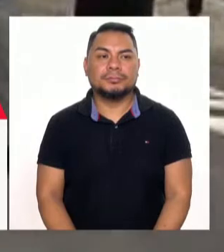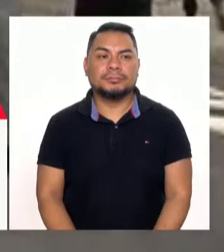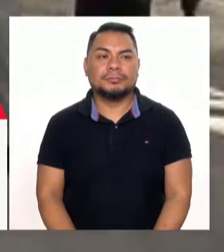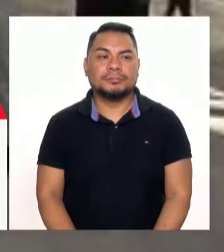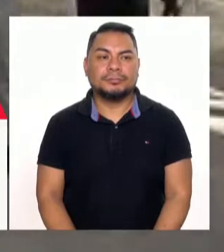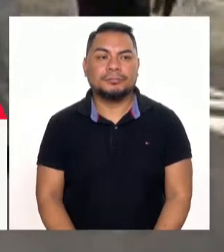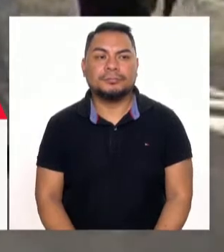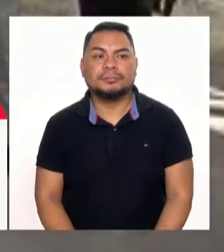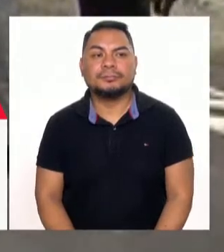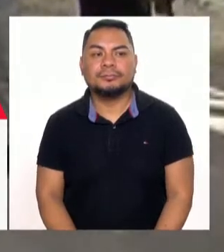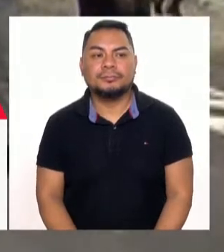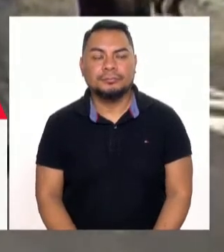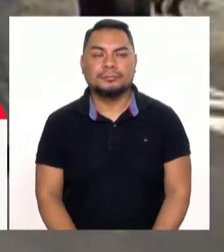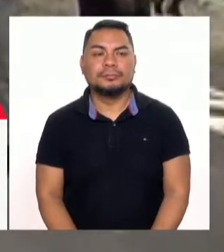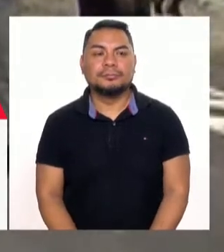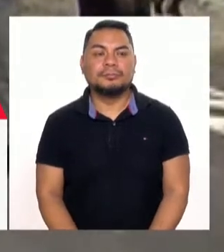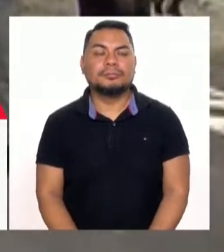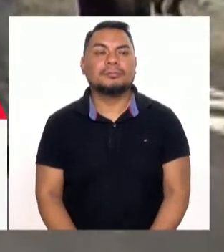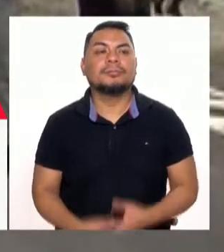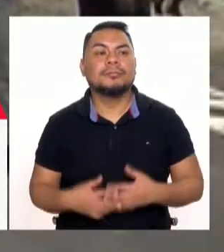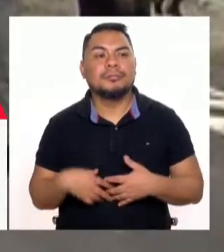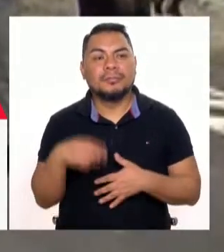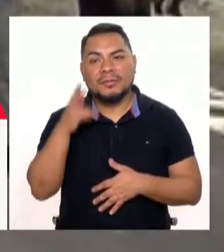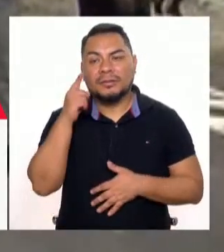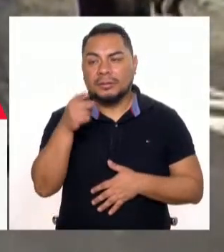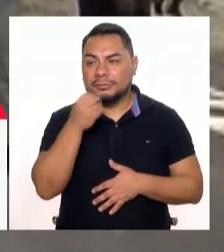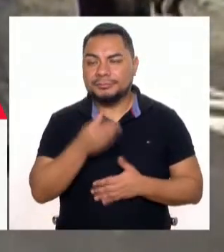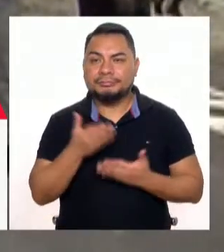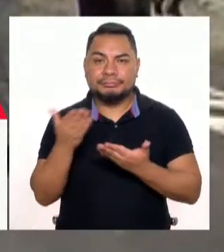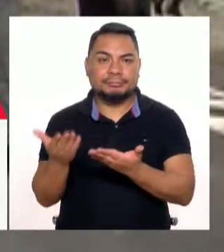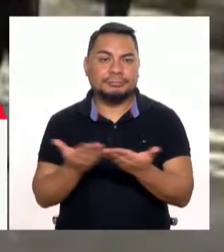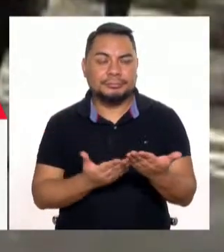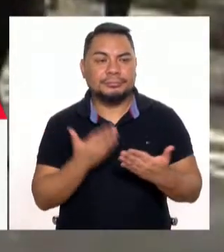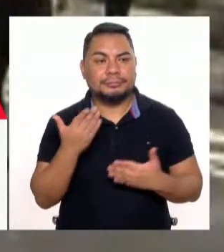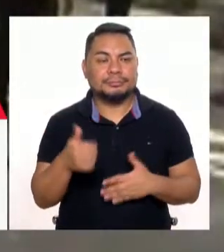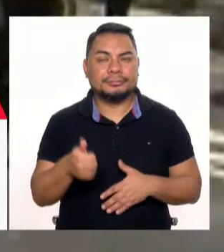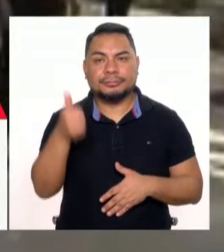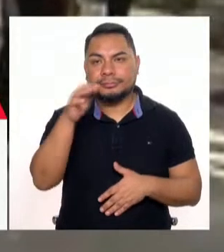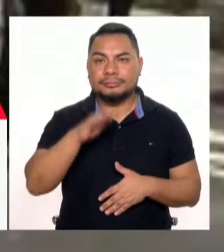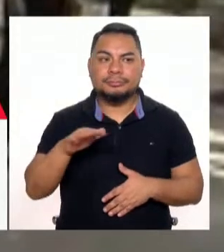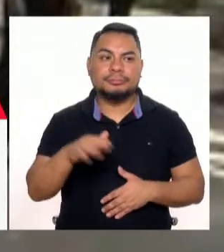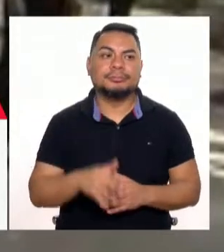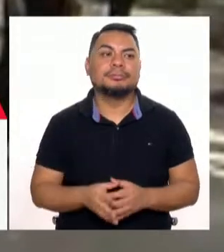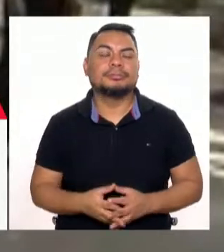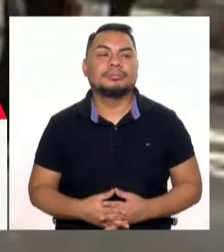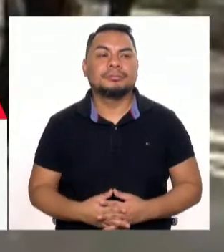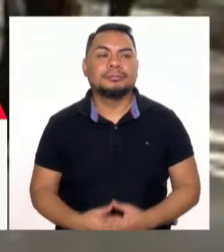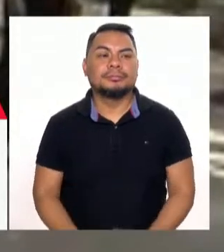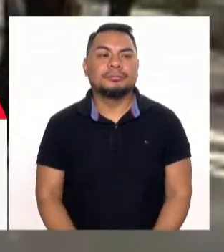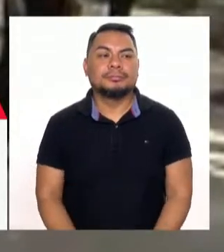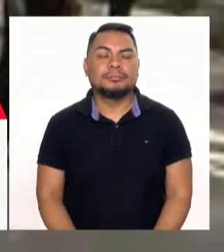ahí escuchábamos dando la bienvenida a las autoridades